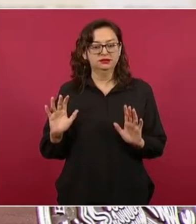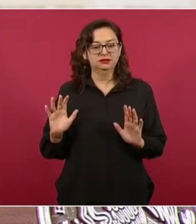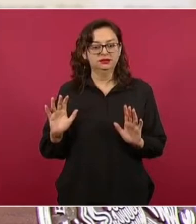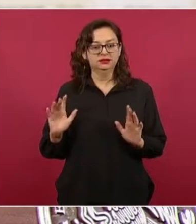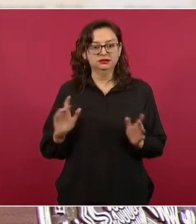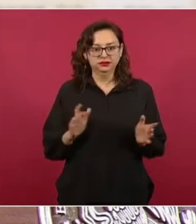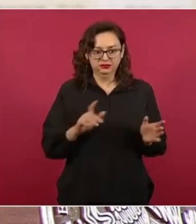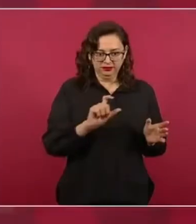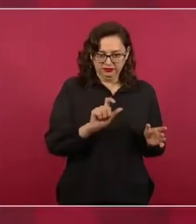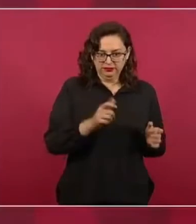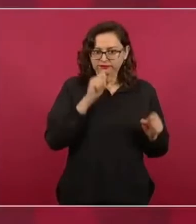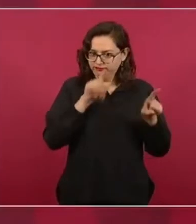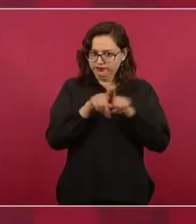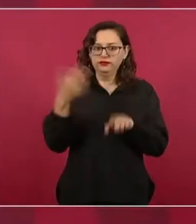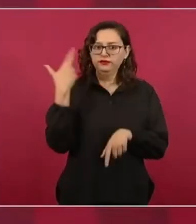Y le van cambiando.